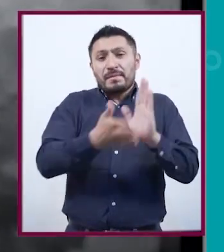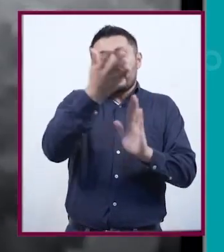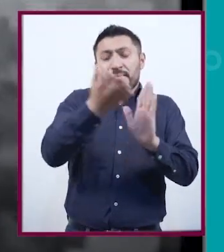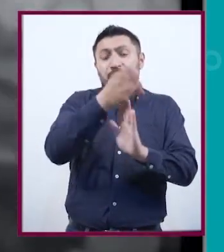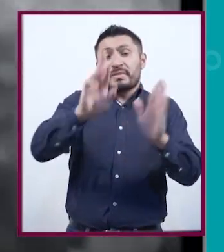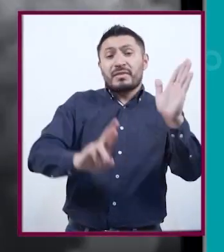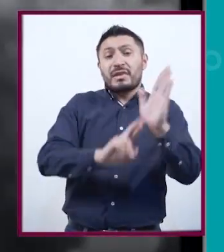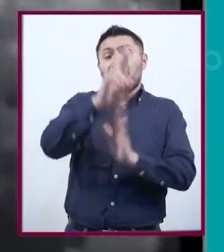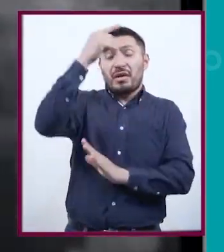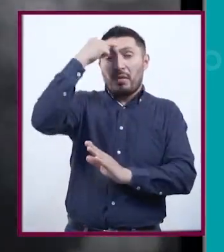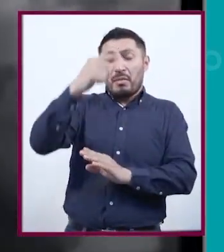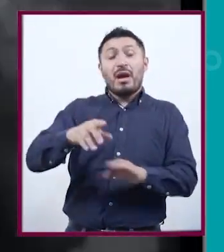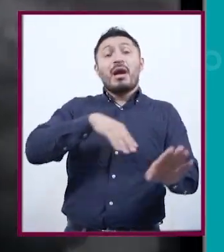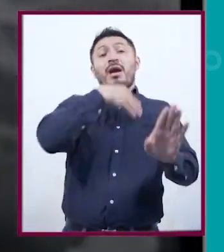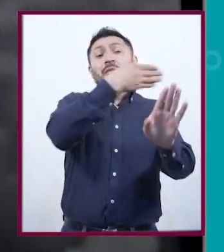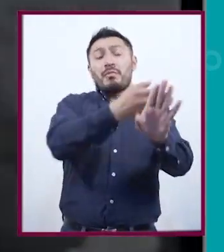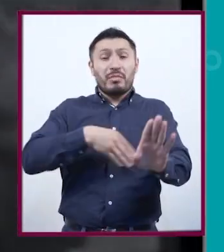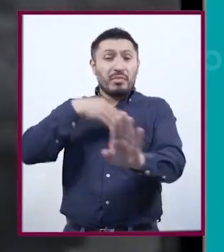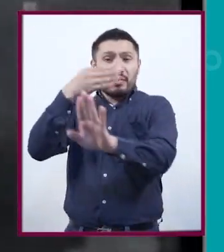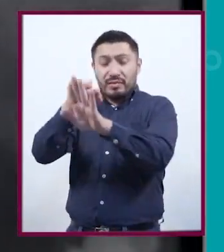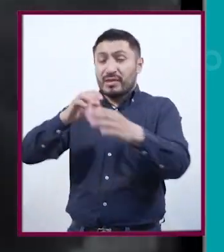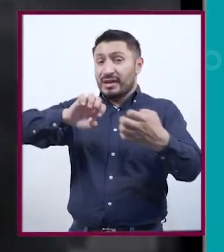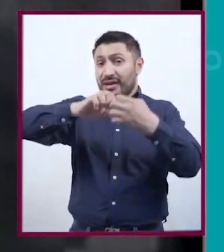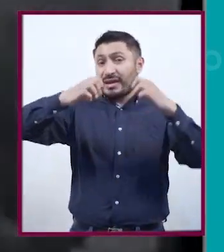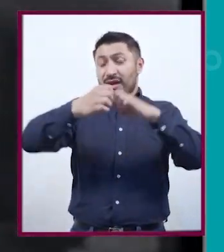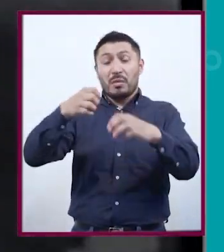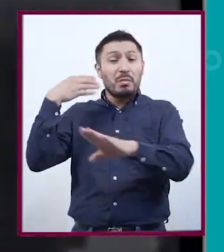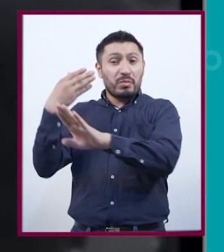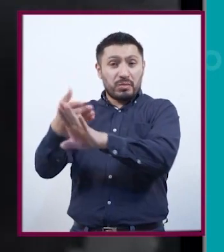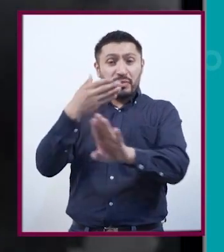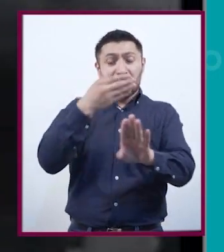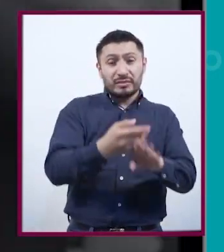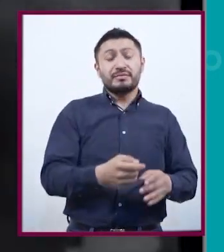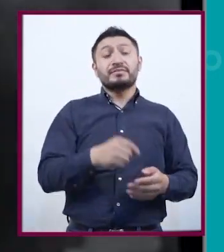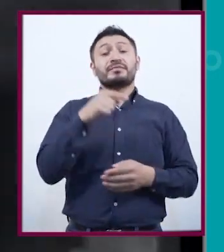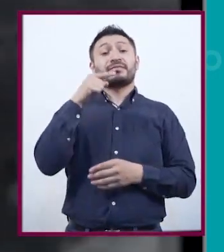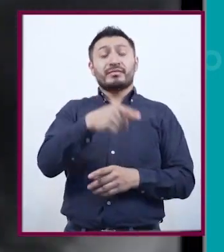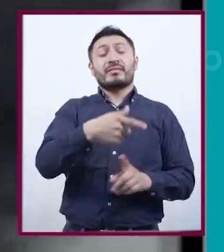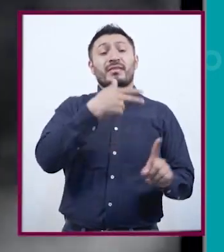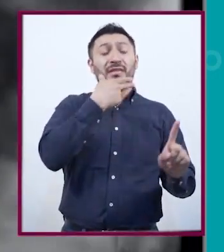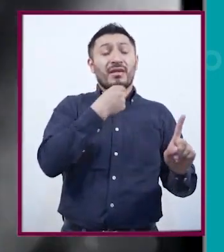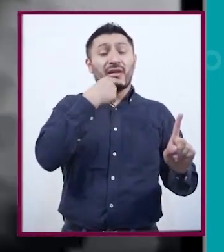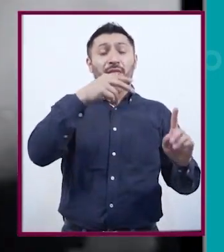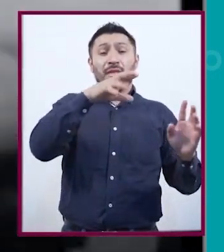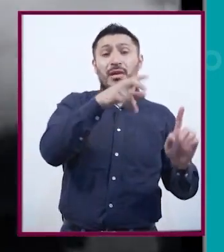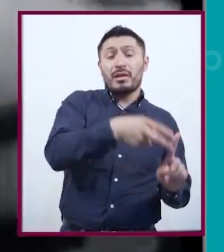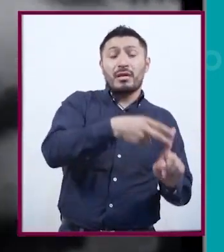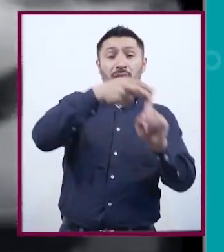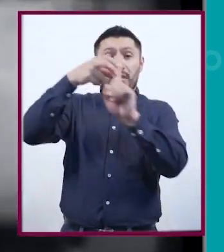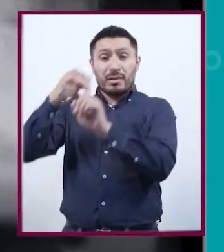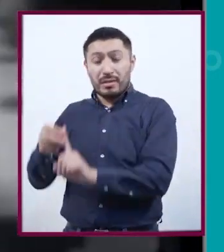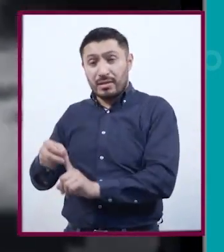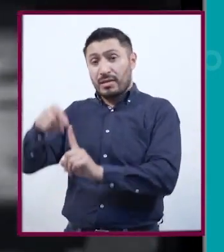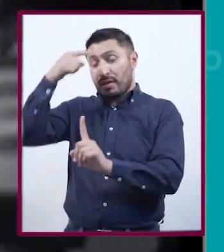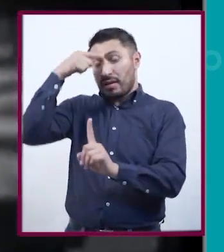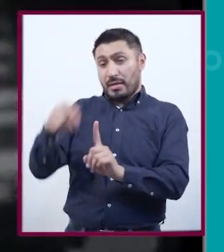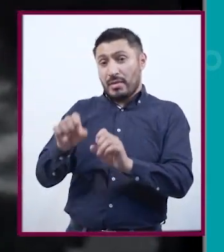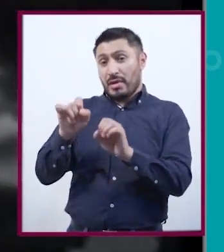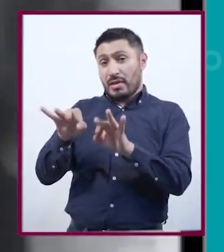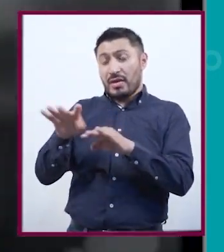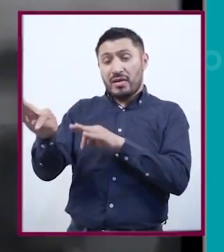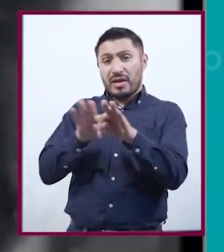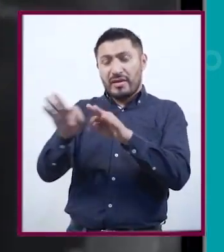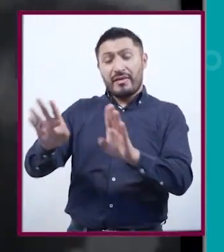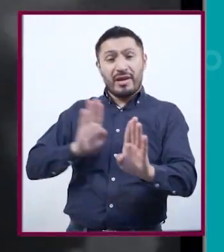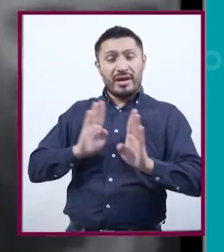se encontraba la construcción de cohetes para bombardear a los enemigos, por lo cual von Braun es reclutado por la Oficina